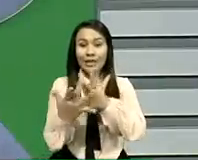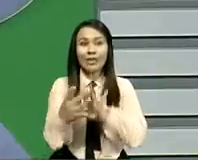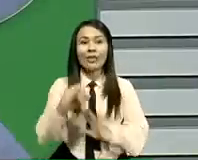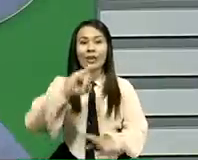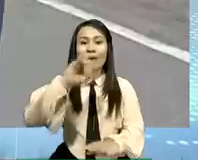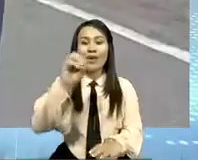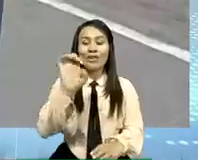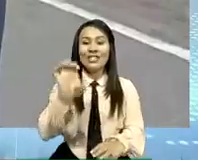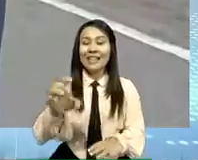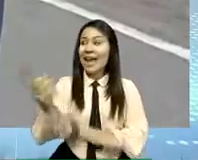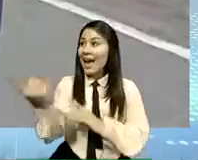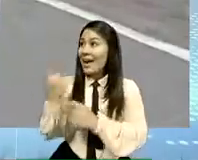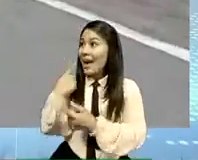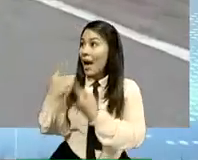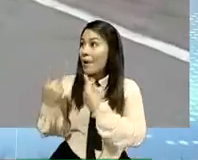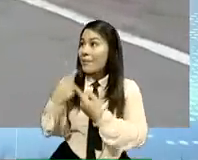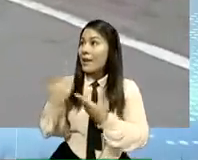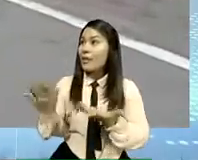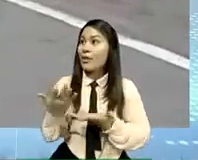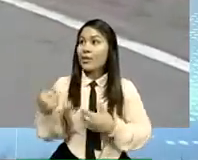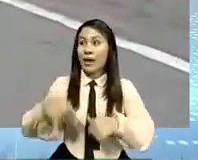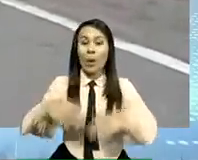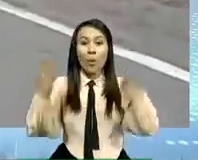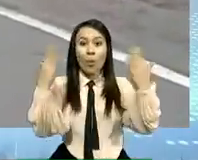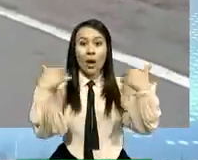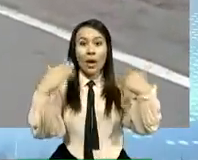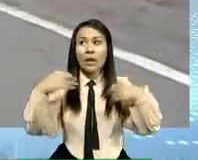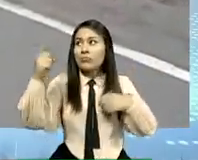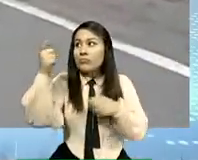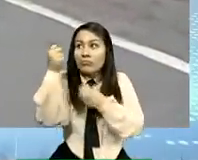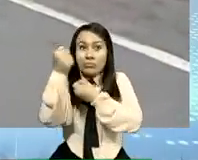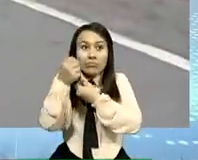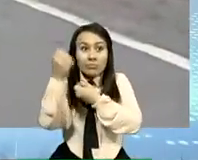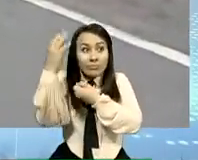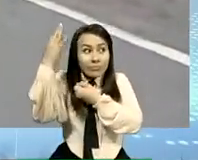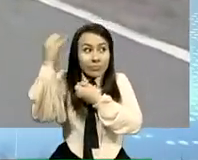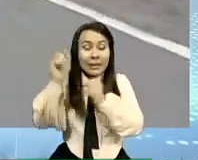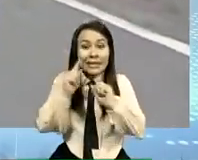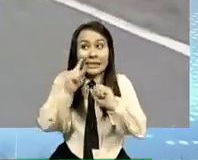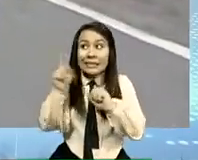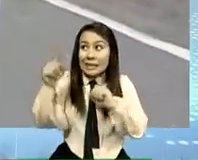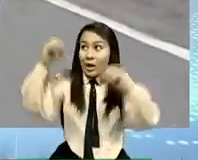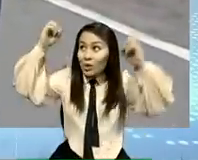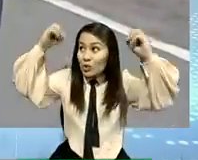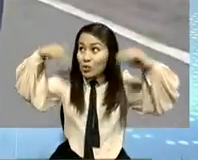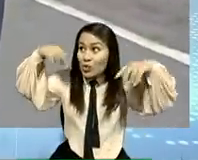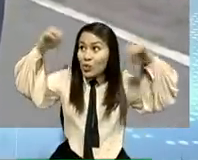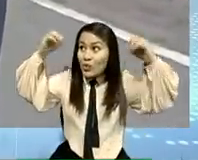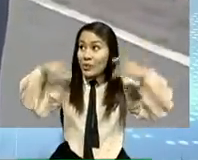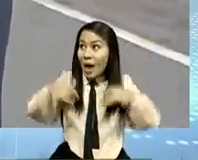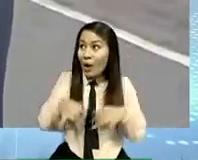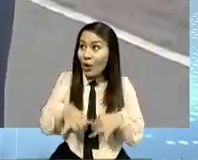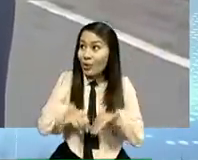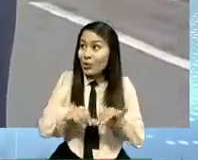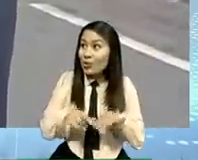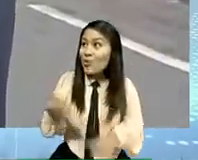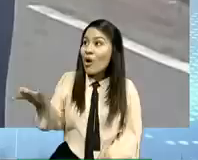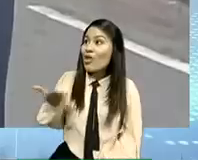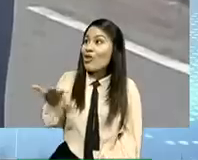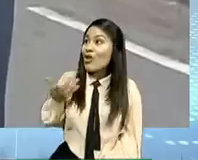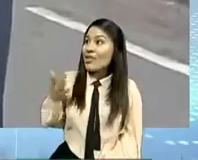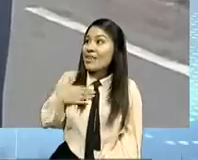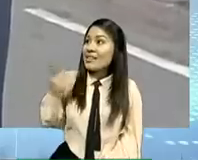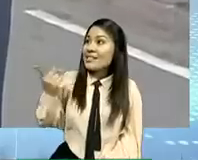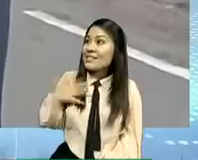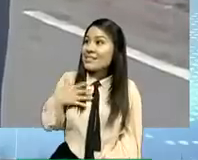Morales, quien se encuentra en un sector de Guayaquil para informarnos. Bueno, estamos viendo que sigue lloviendo, aunque ya ha bajado un poco la intensidad,